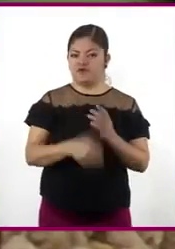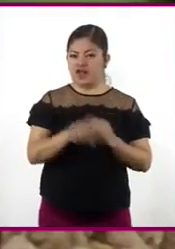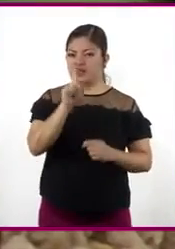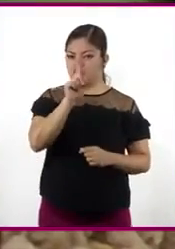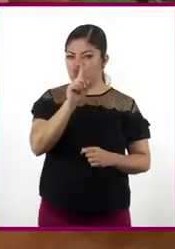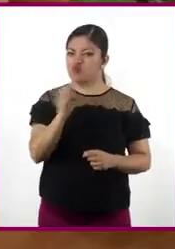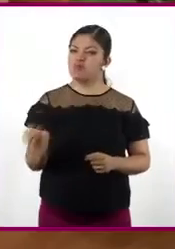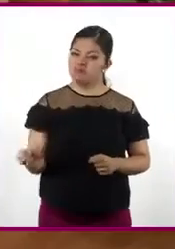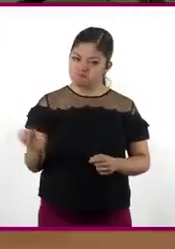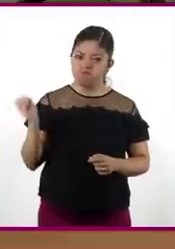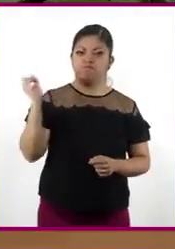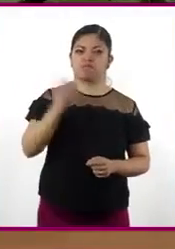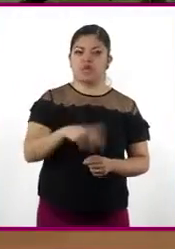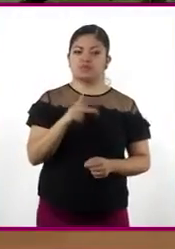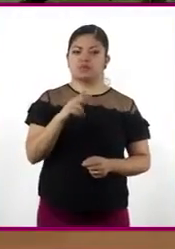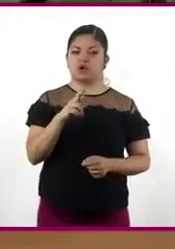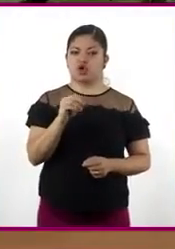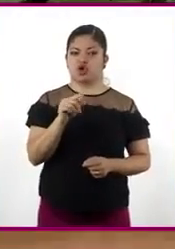de proteína.